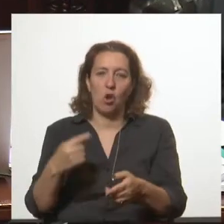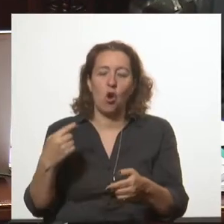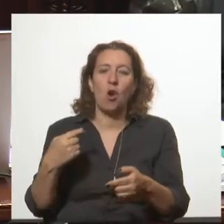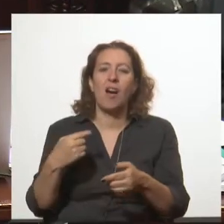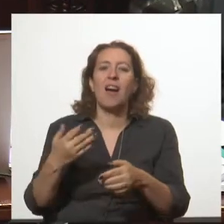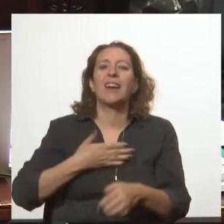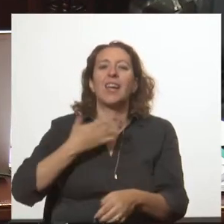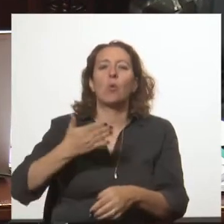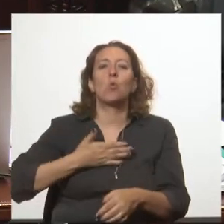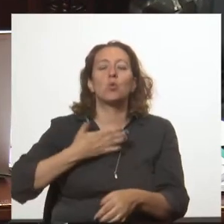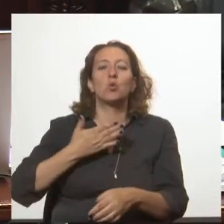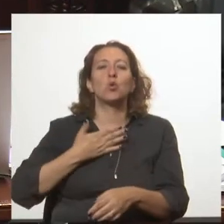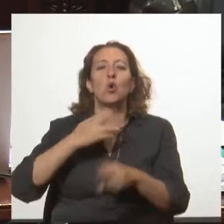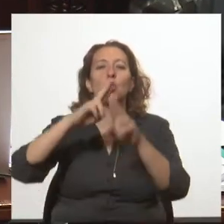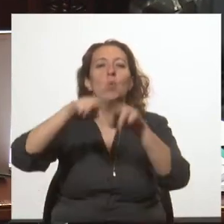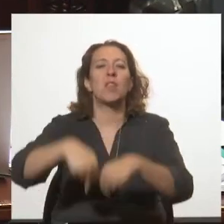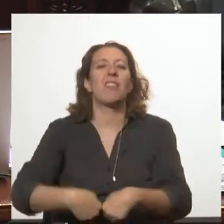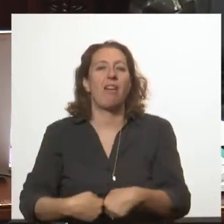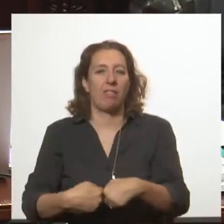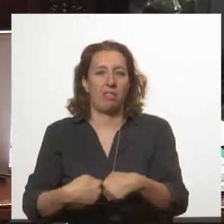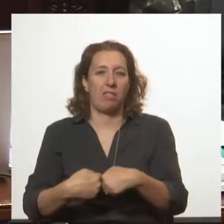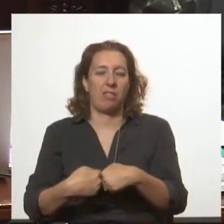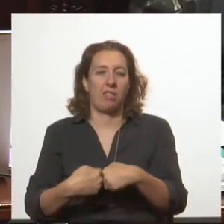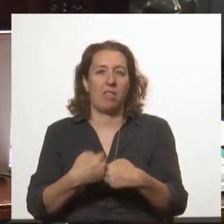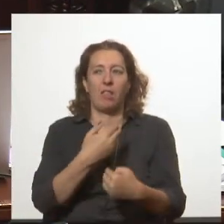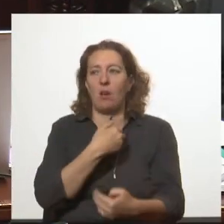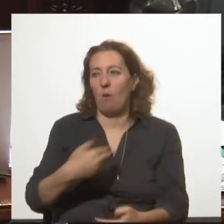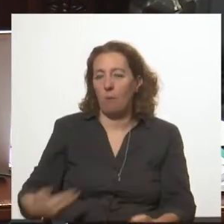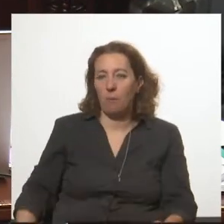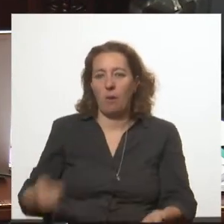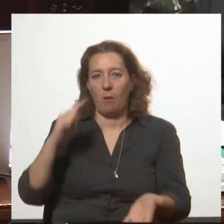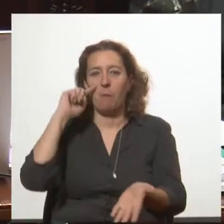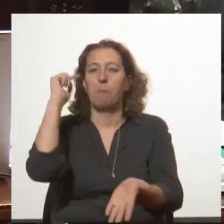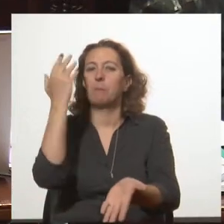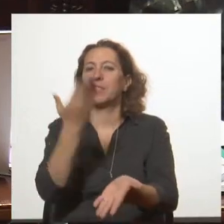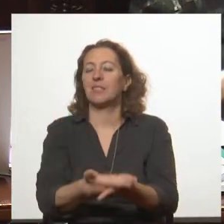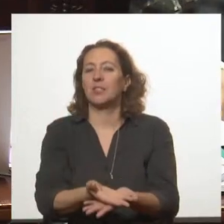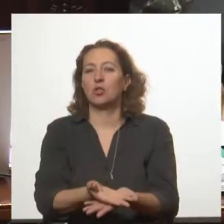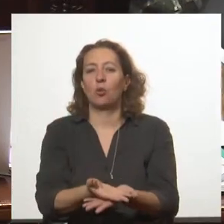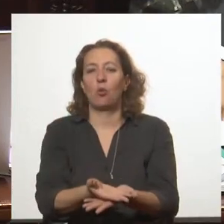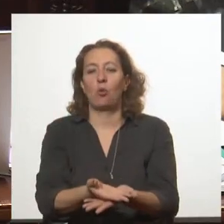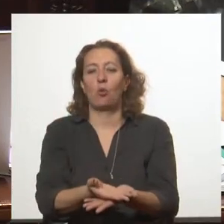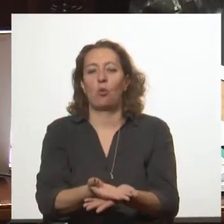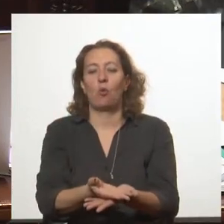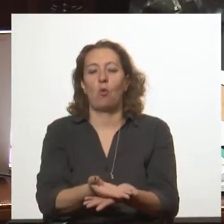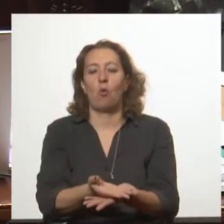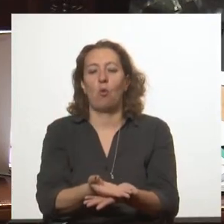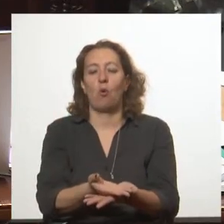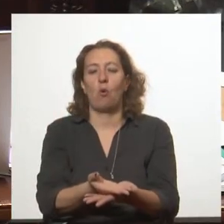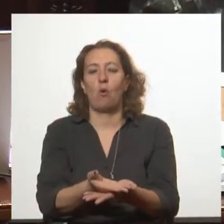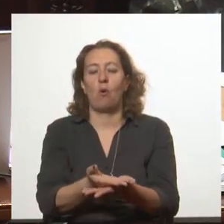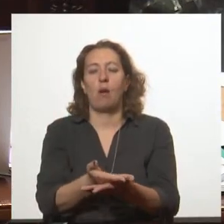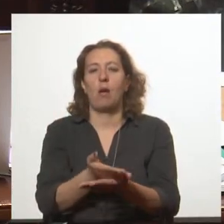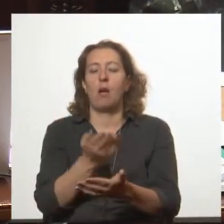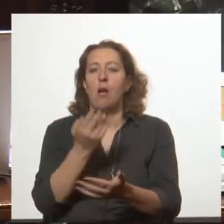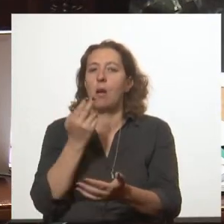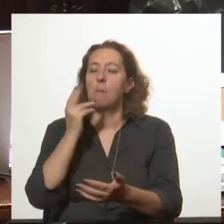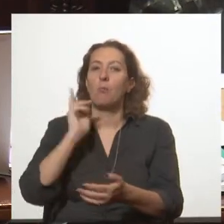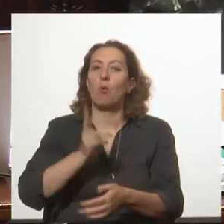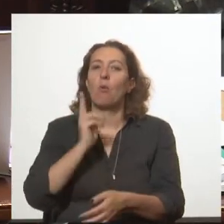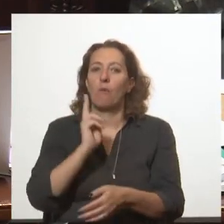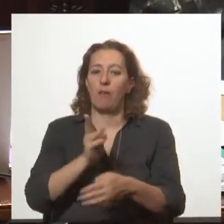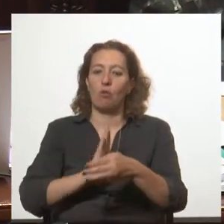administración presentó tratando de impedir el acceso a información pública un pedido